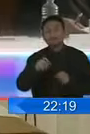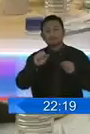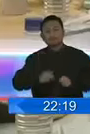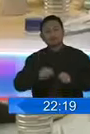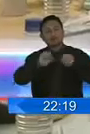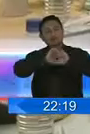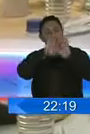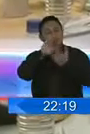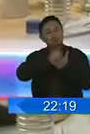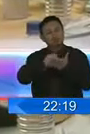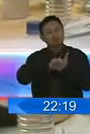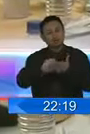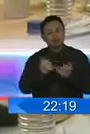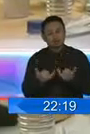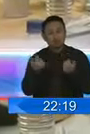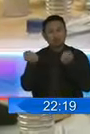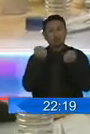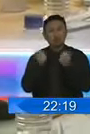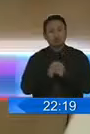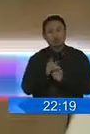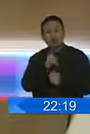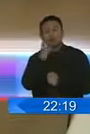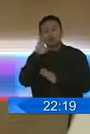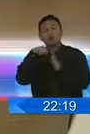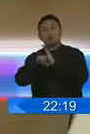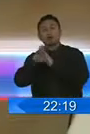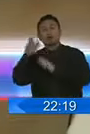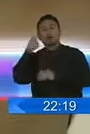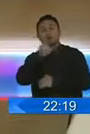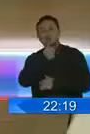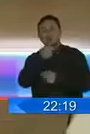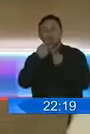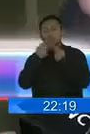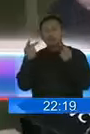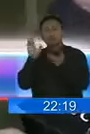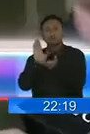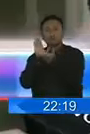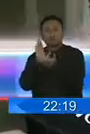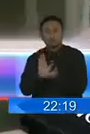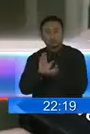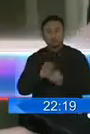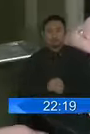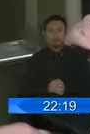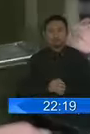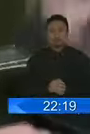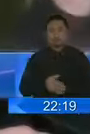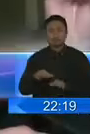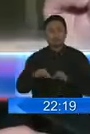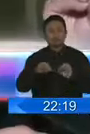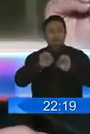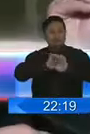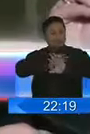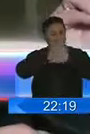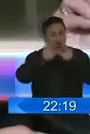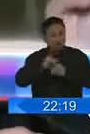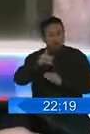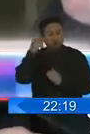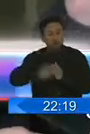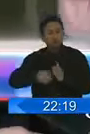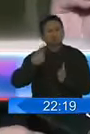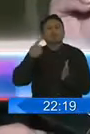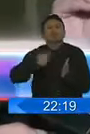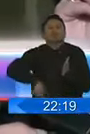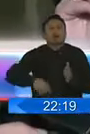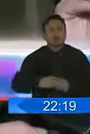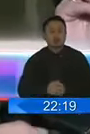clara, pues el control que ejercen es hacia la banca privada, pública y la seguridad social. Que se diga claramente cuáles son las sanciones, que